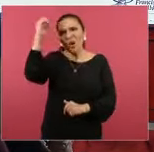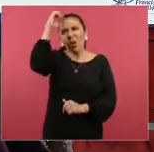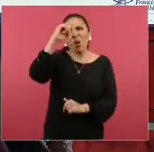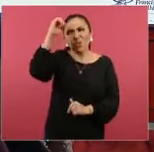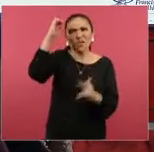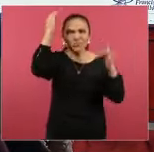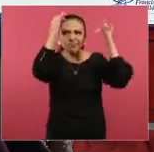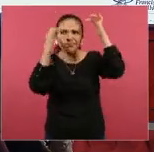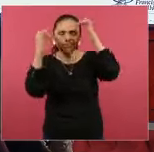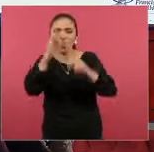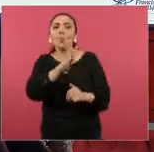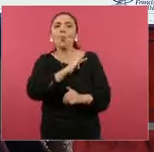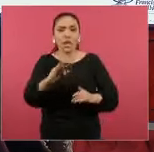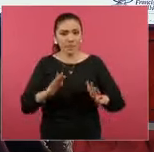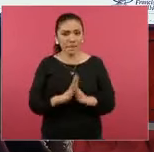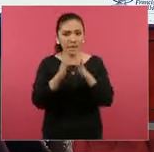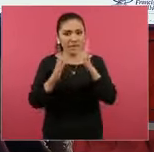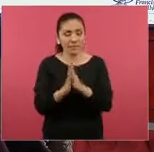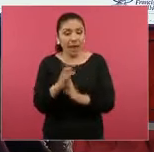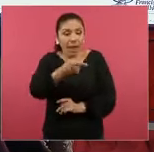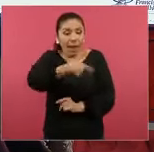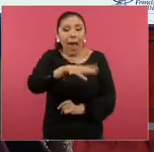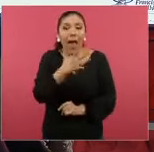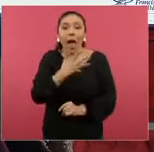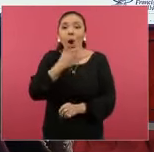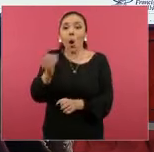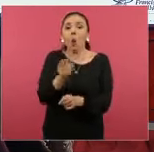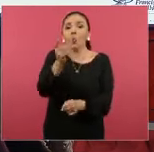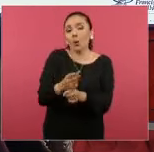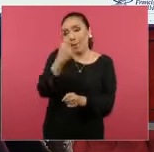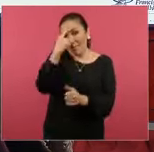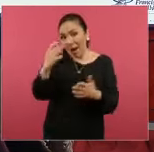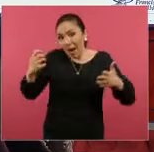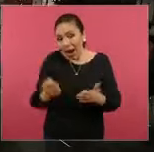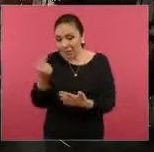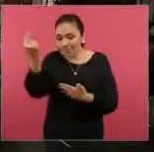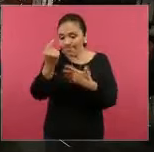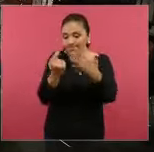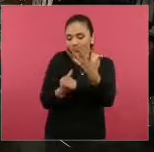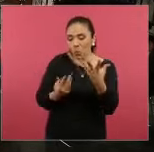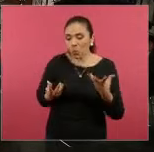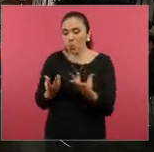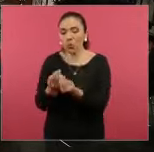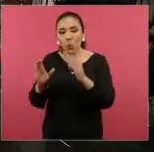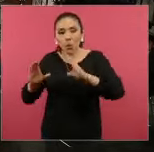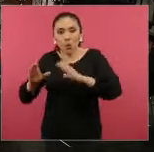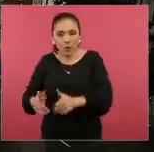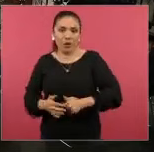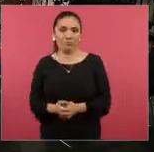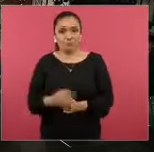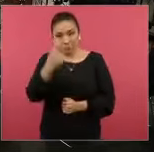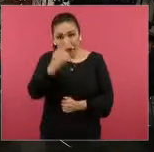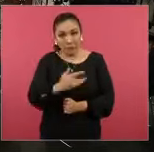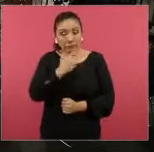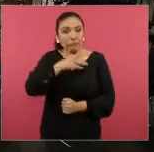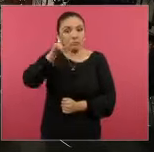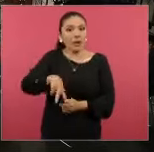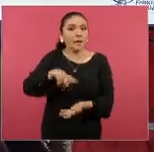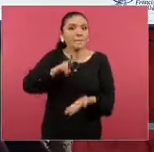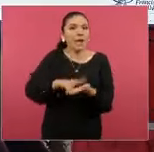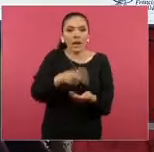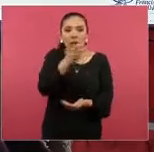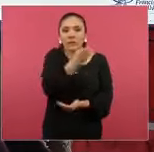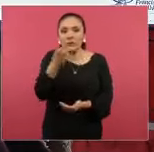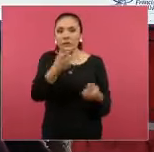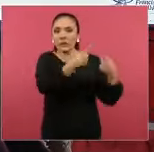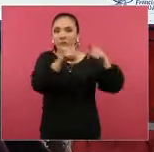tienen participación y tienen la oportunidad de desarrollar todo eso en comunidad, en colectivo, para apreciar y valorar la diversidad.